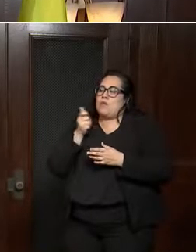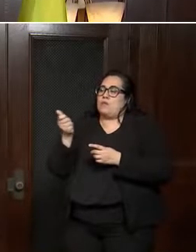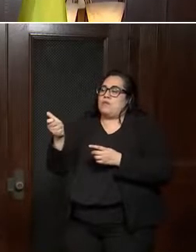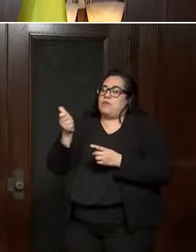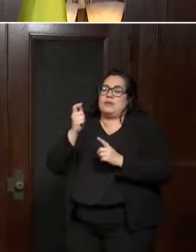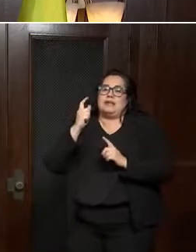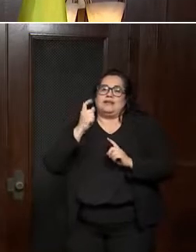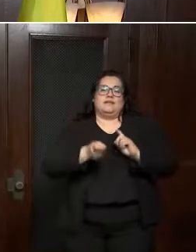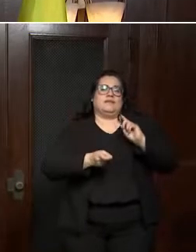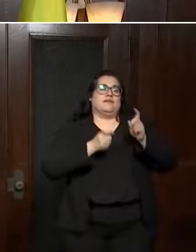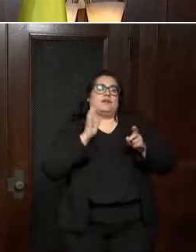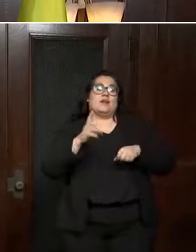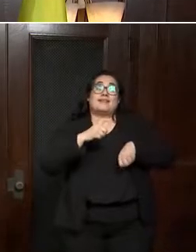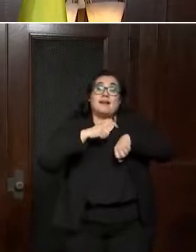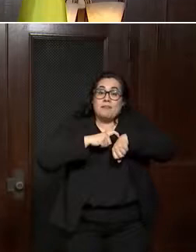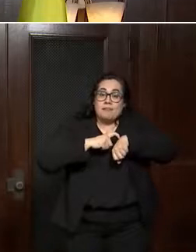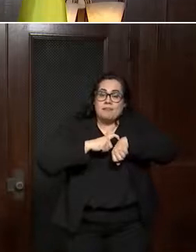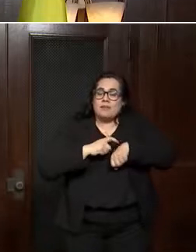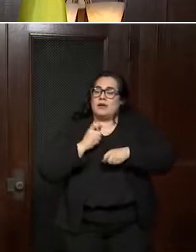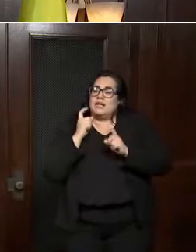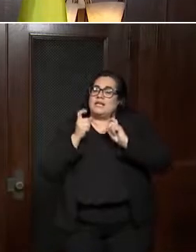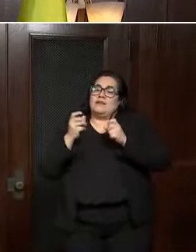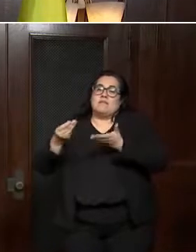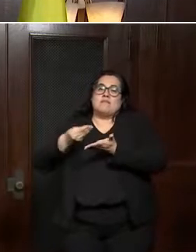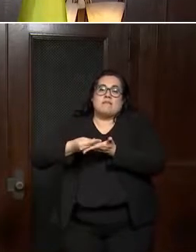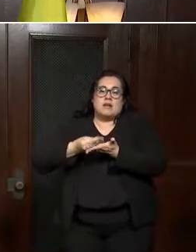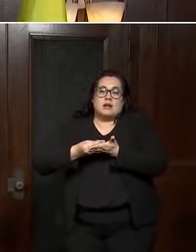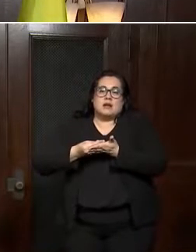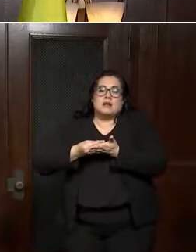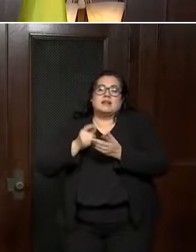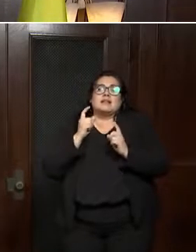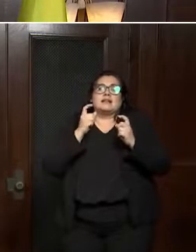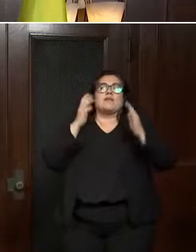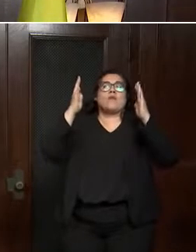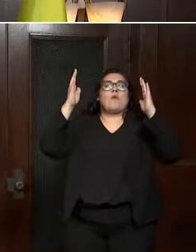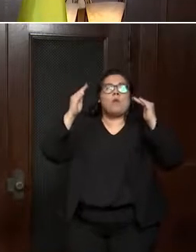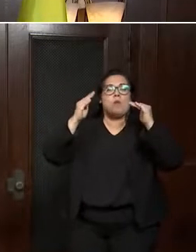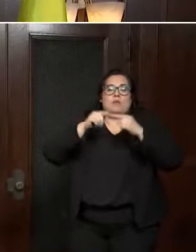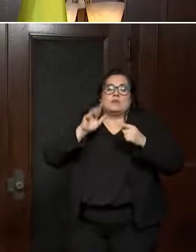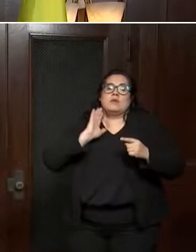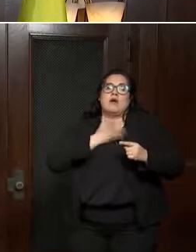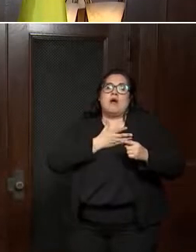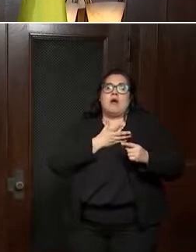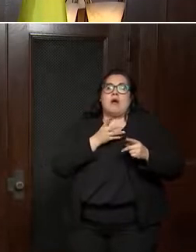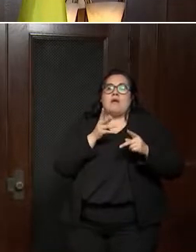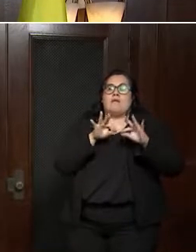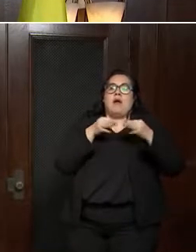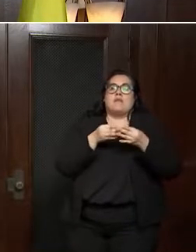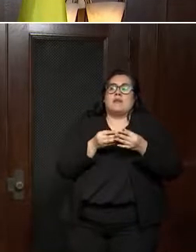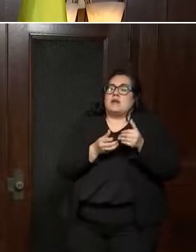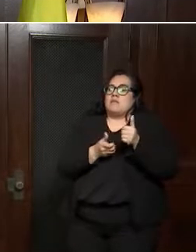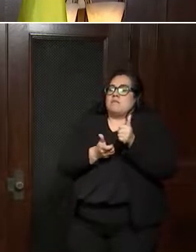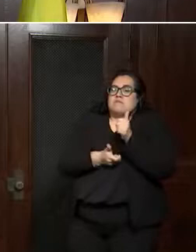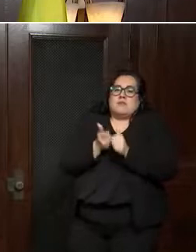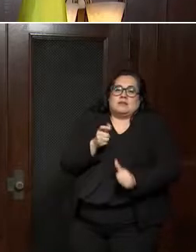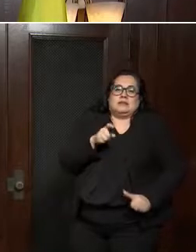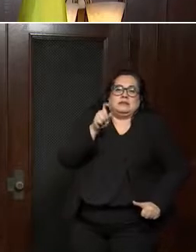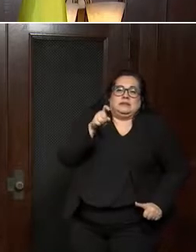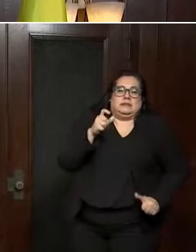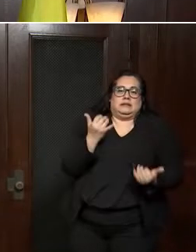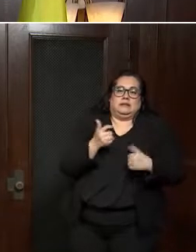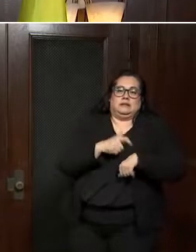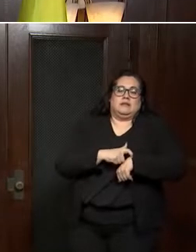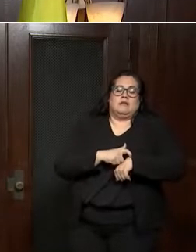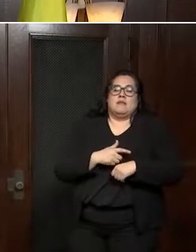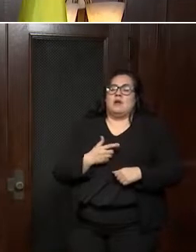dando su tiempo, sus dólares, a dar la esperanza a nuestras comunidades más vulnerables.